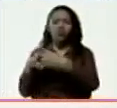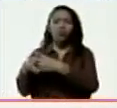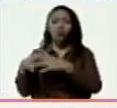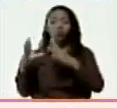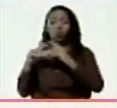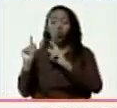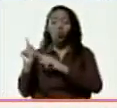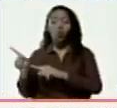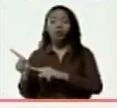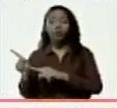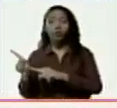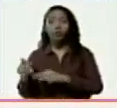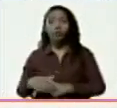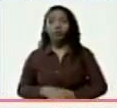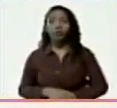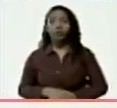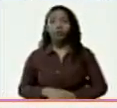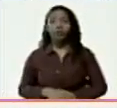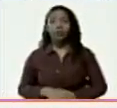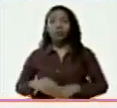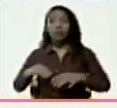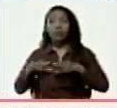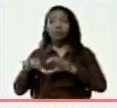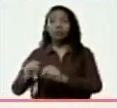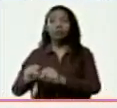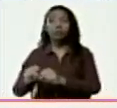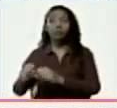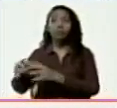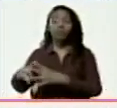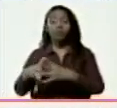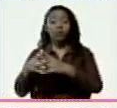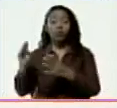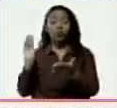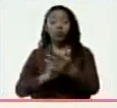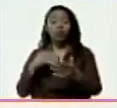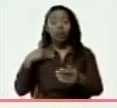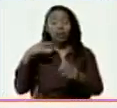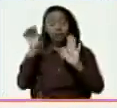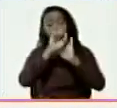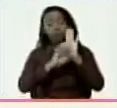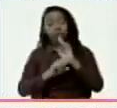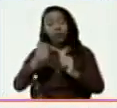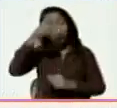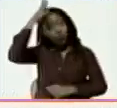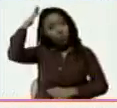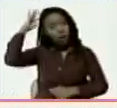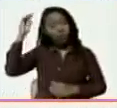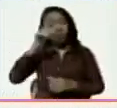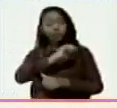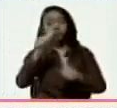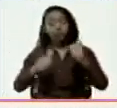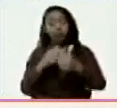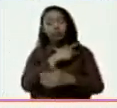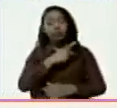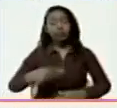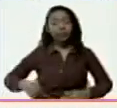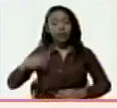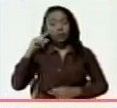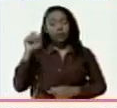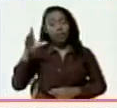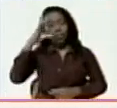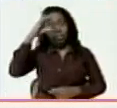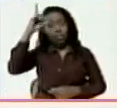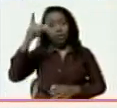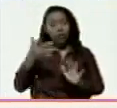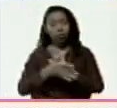todos estos amenazas por parte del imperio de eeuu tipificados en el estatuto de roma ha presentado la vicepresidenta ejecutiva del pse rodríguez una